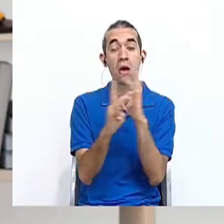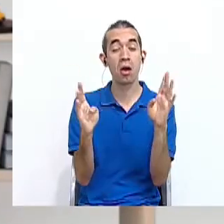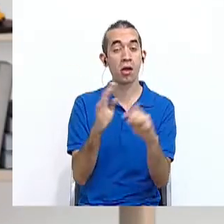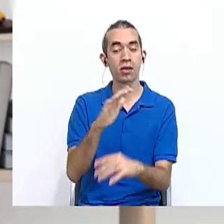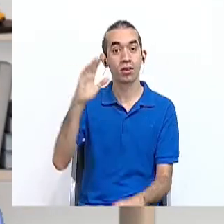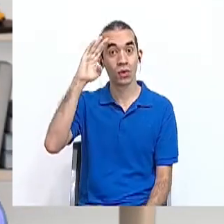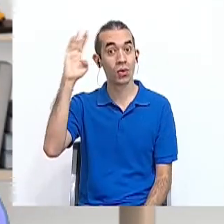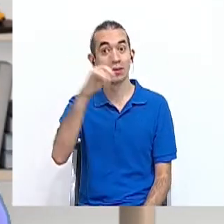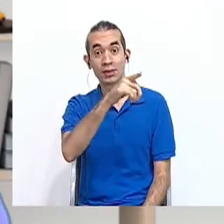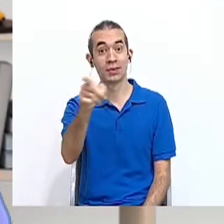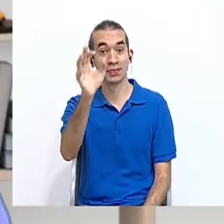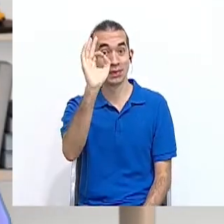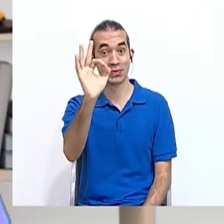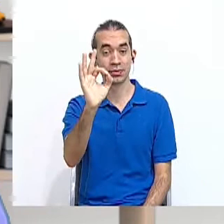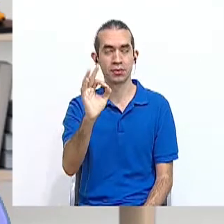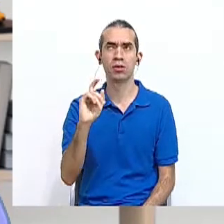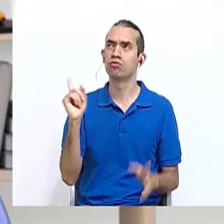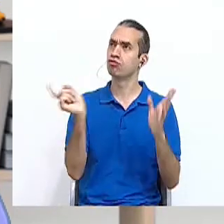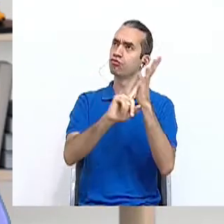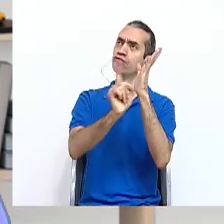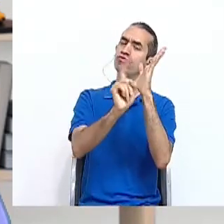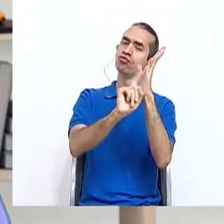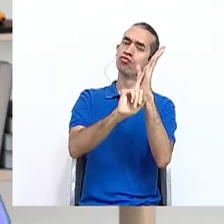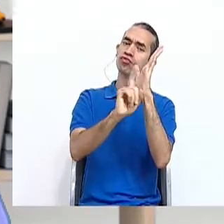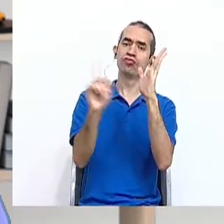Hola, ¿cómo están?